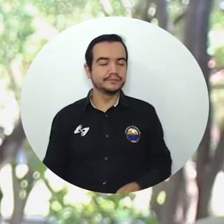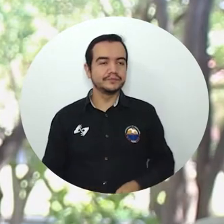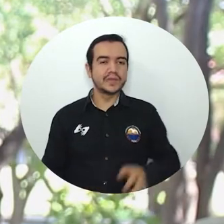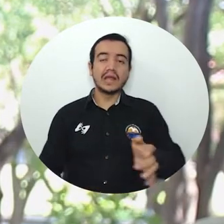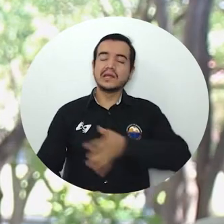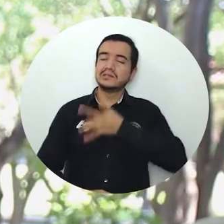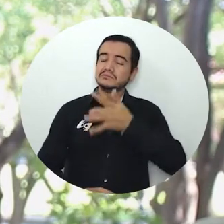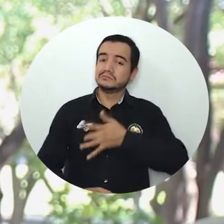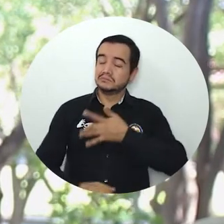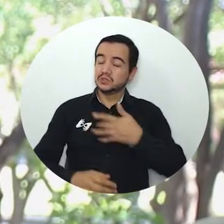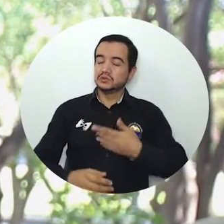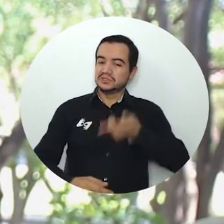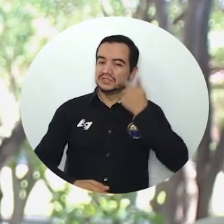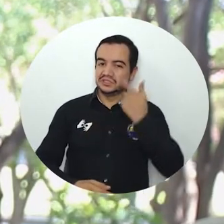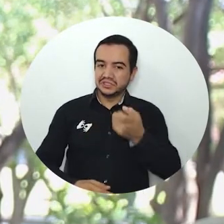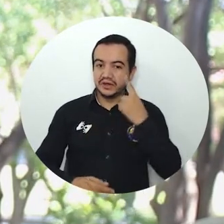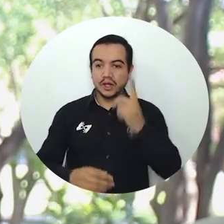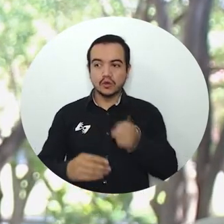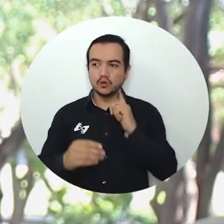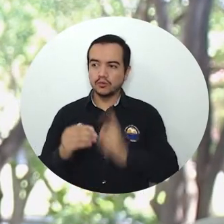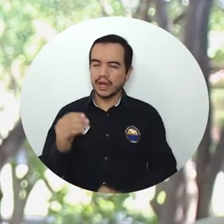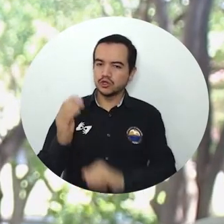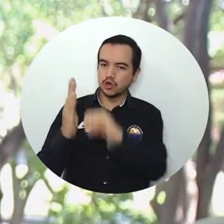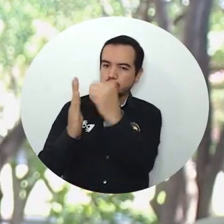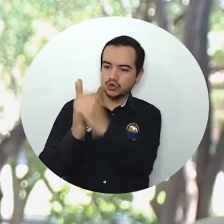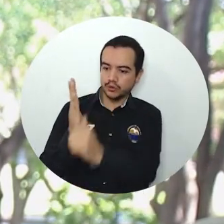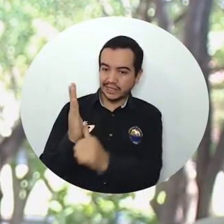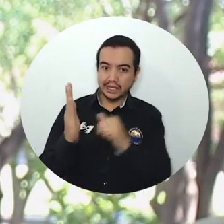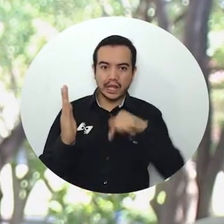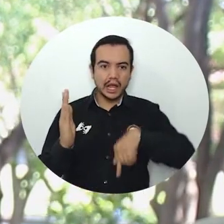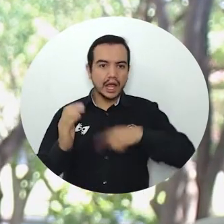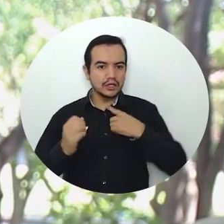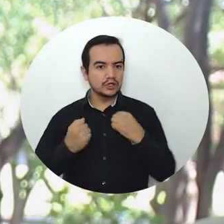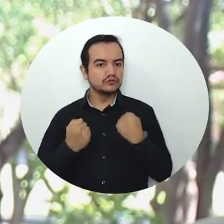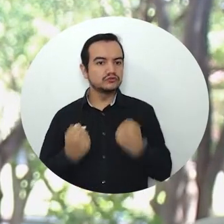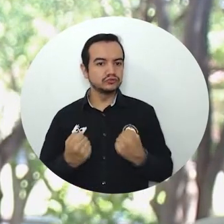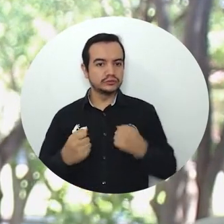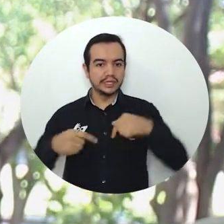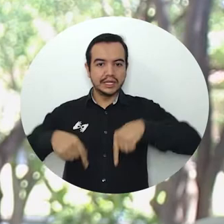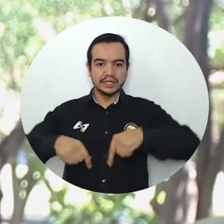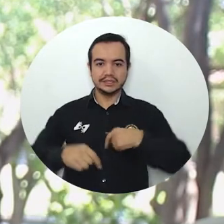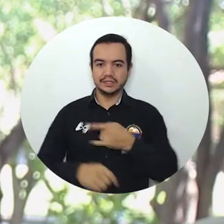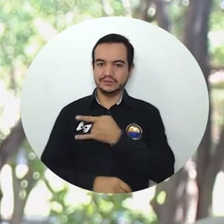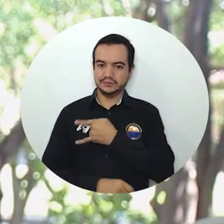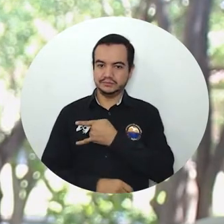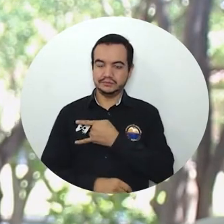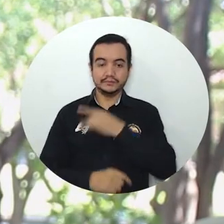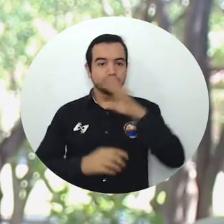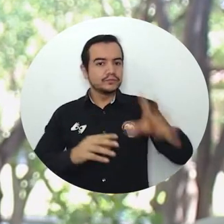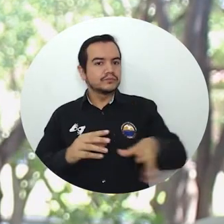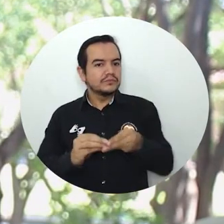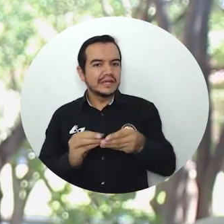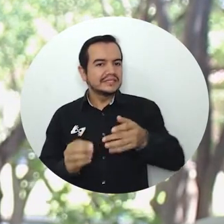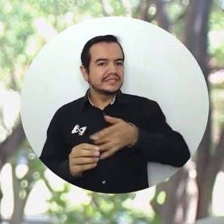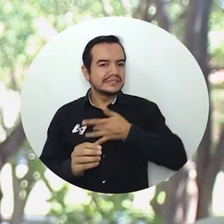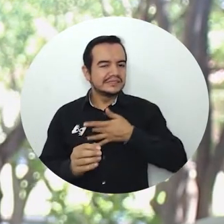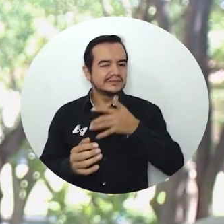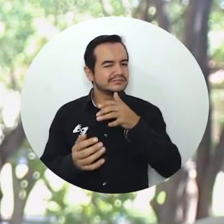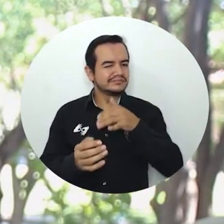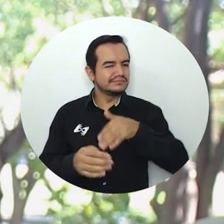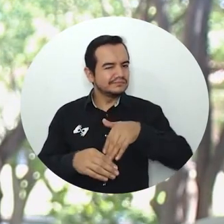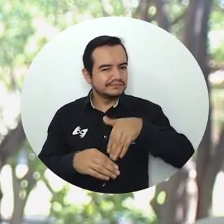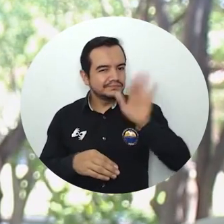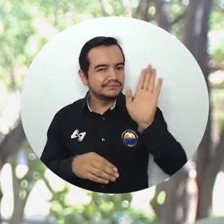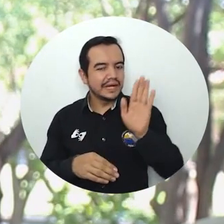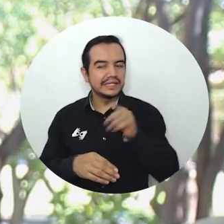pues a mí me parece excelente este tipo de políticas que se están fortaleciendo en la universidad, sobre todo que continúa con el